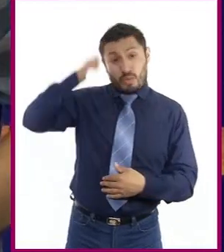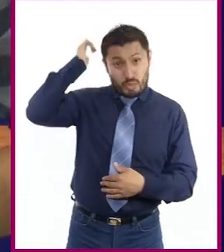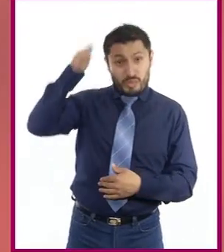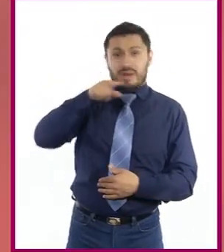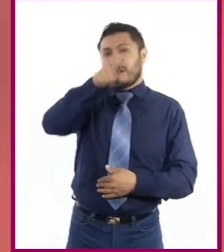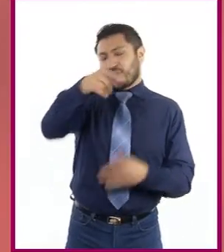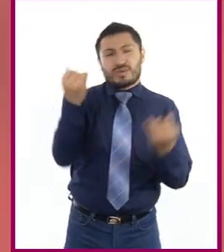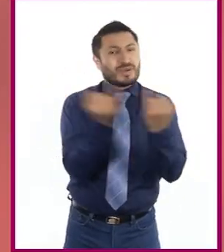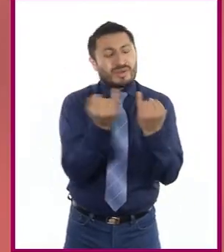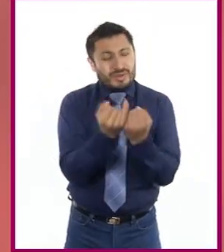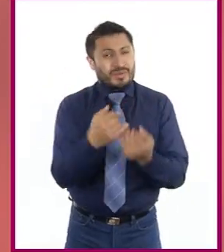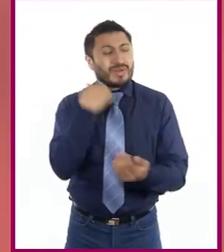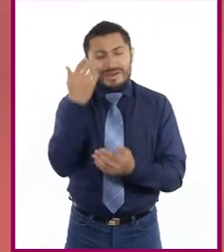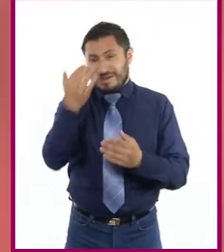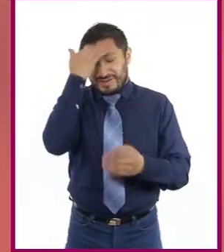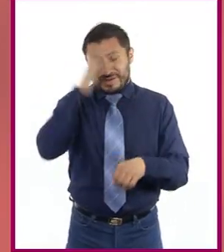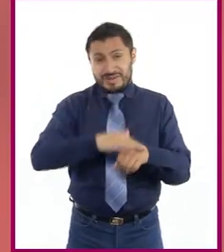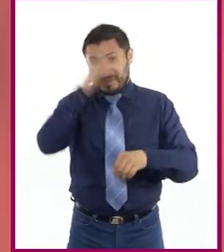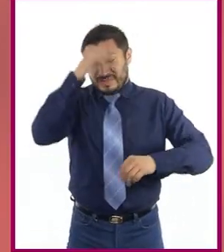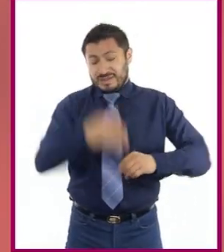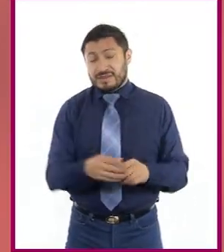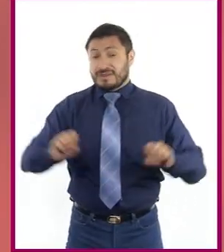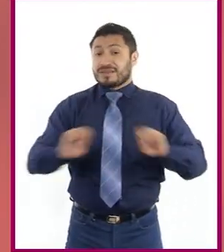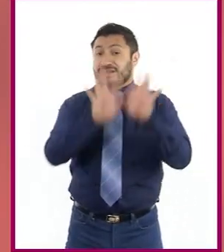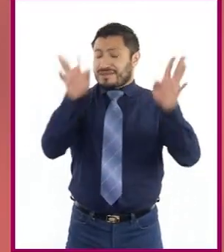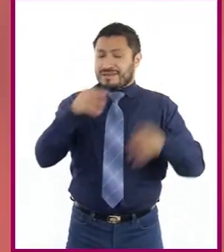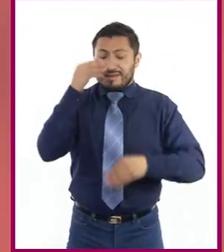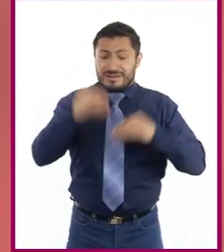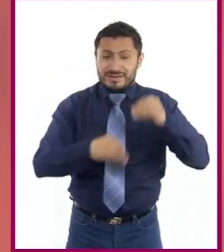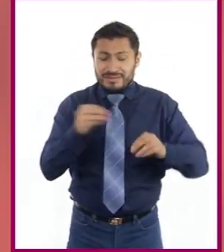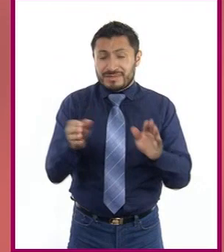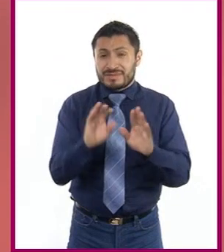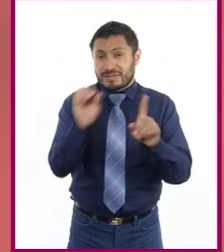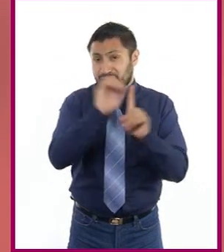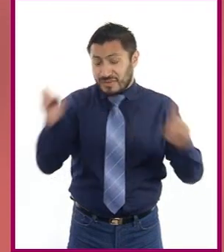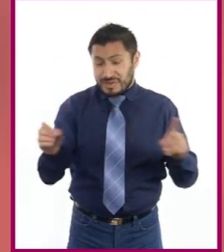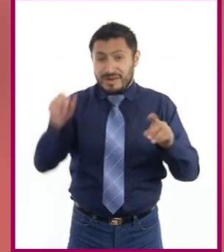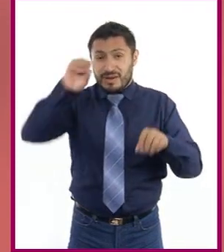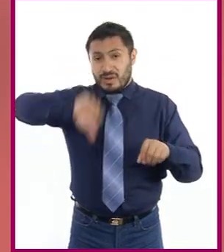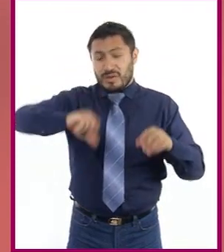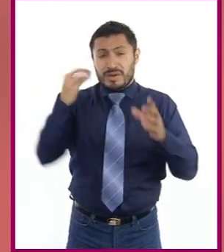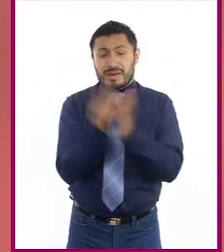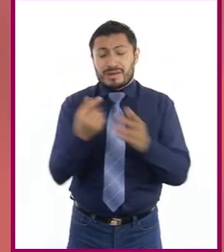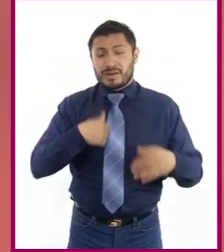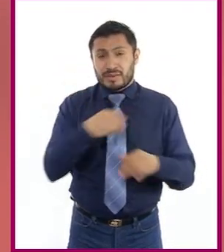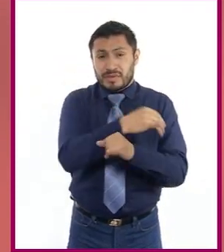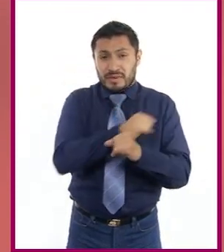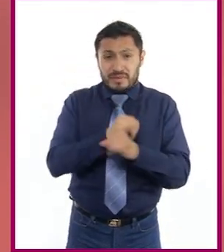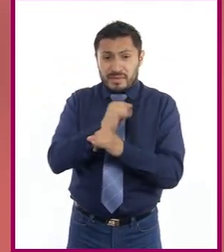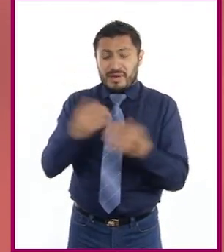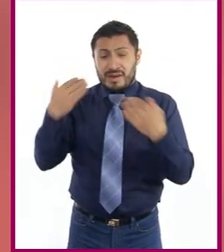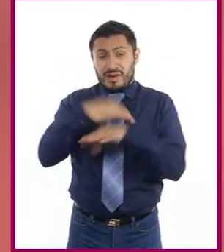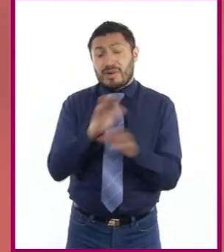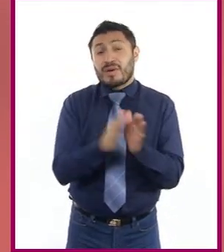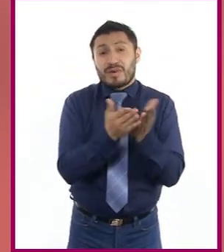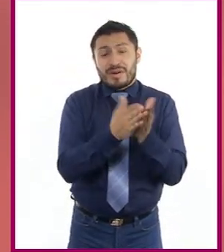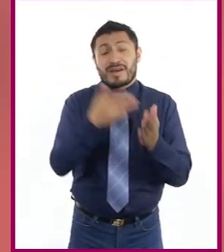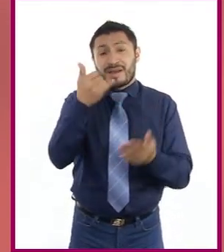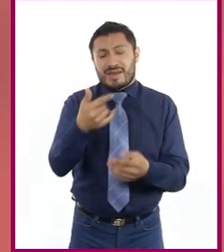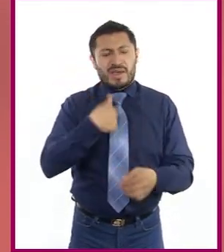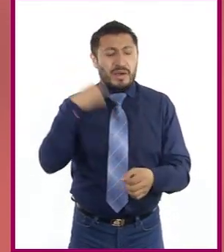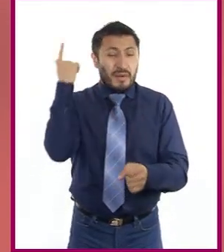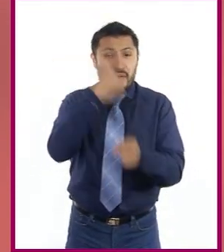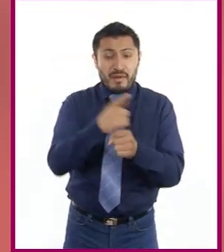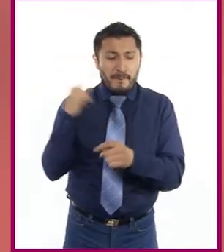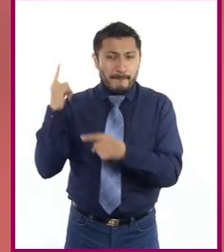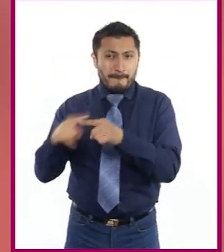también. Claro, para preparar esta sesión realicé una investigación acerca de la obra y encontré